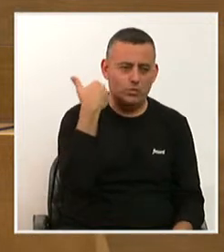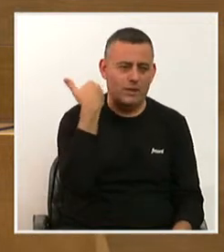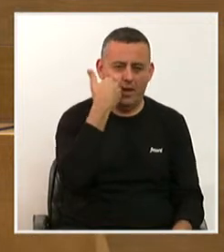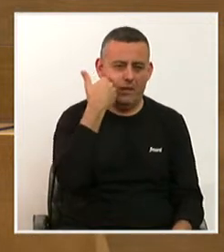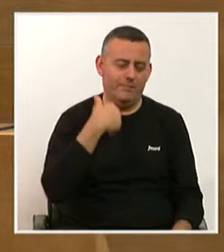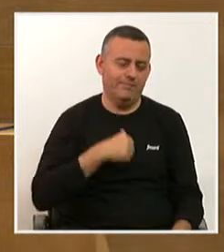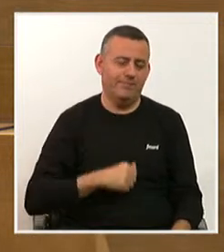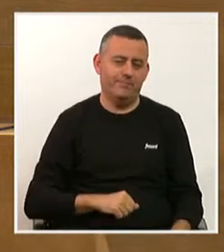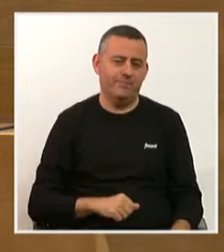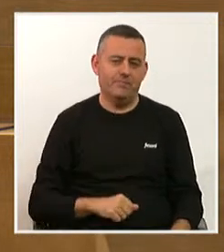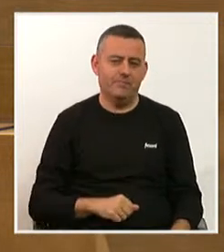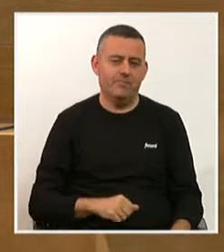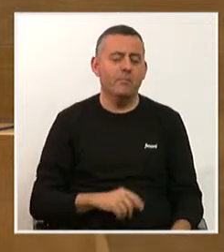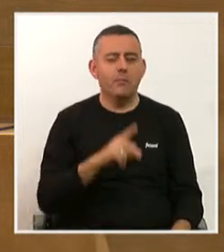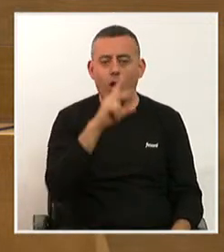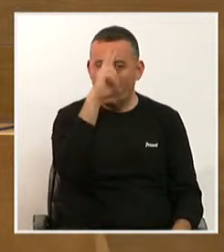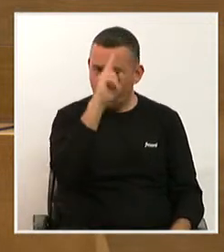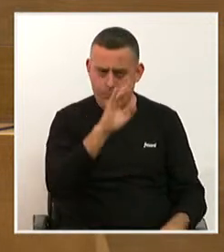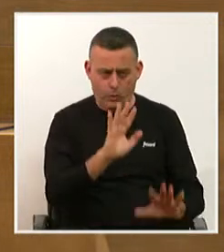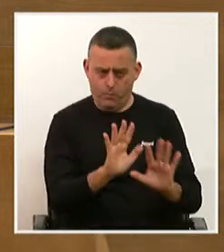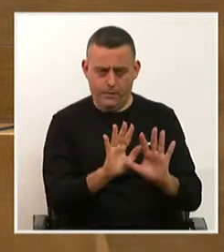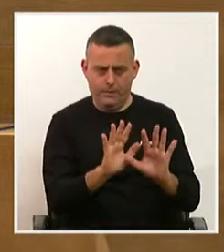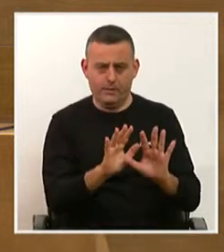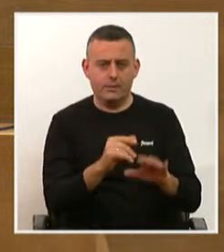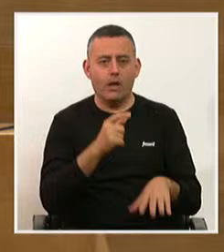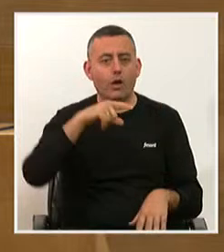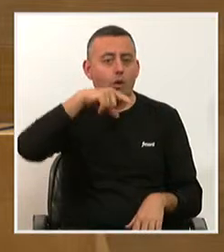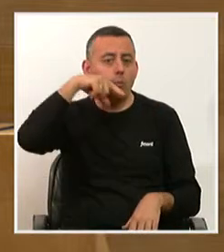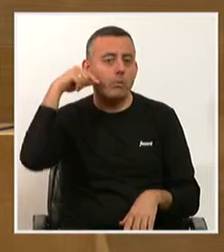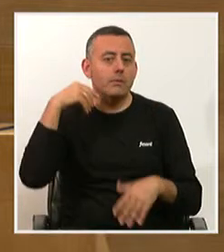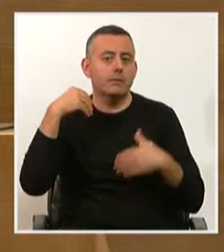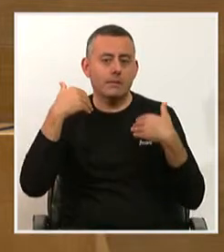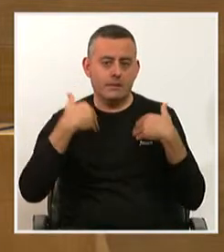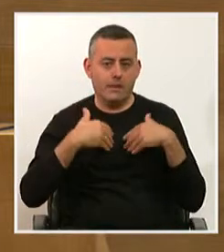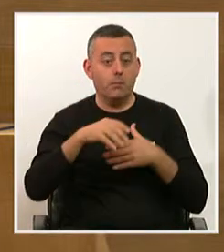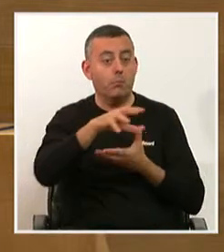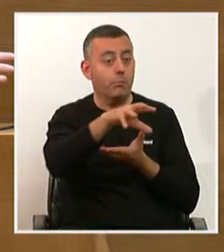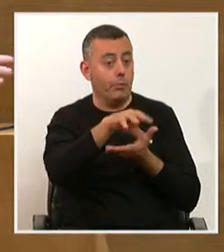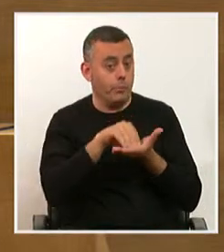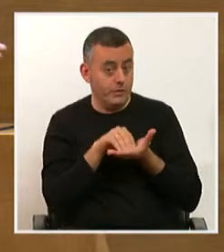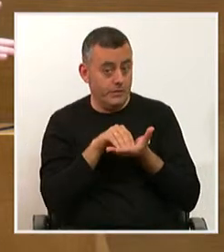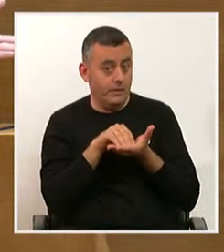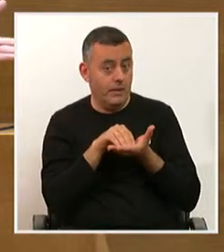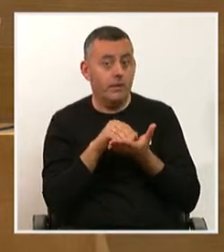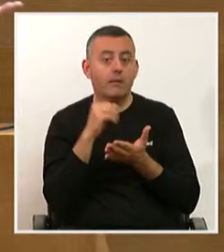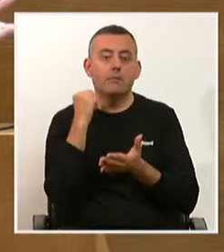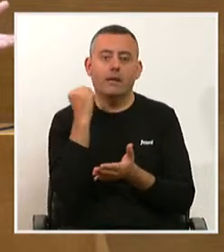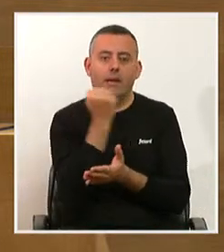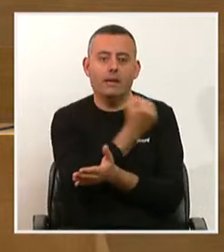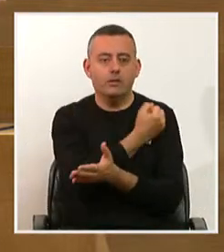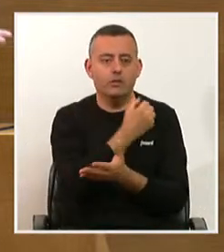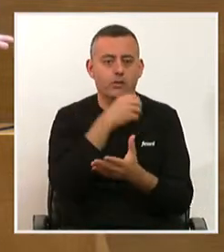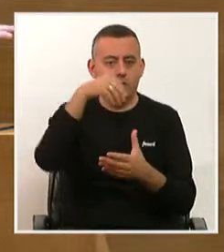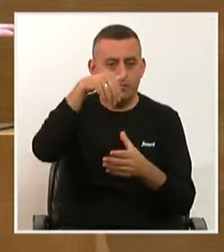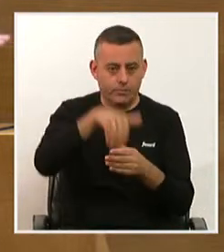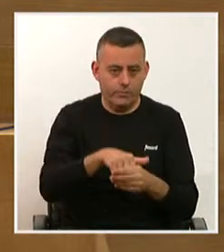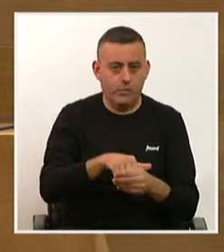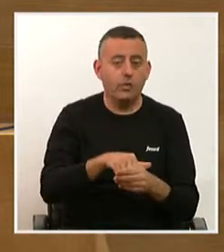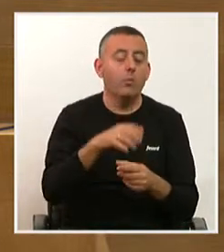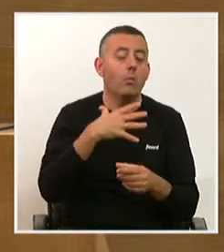preocupe no se preocupen comprom y registr la se propa y ocas de votar en